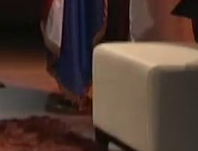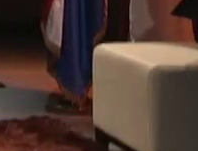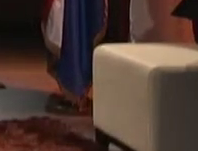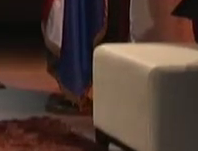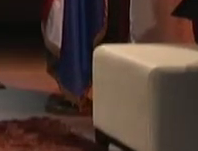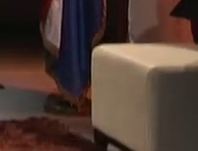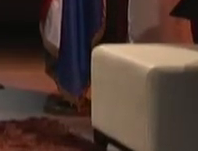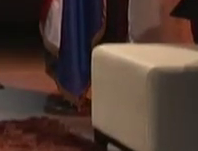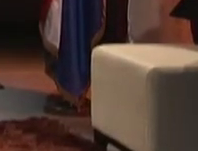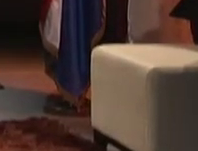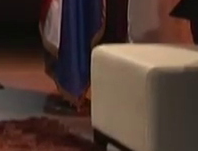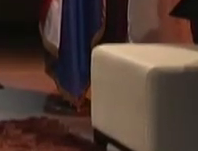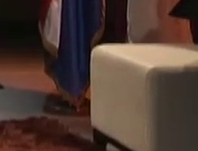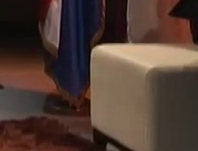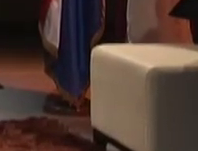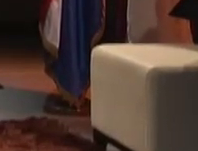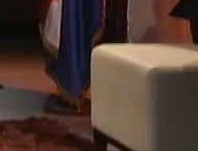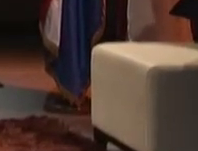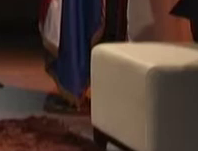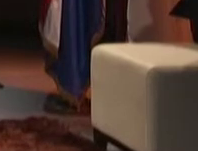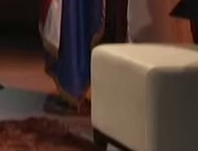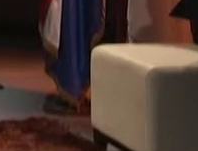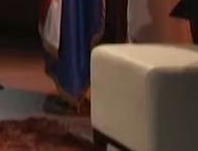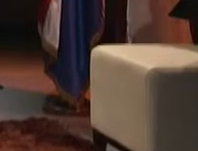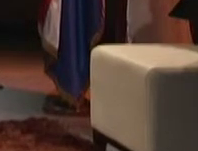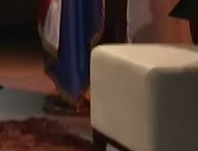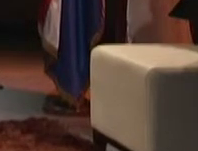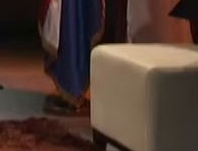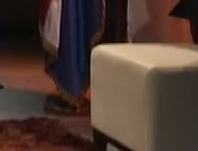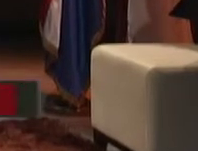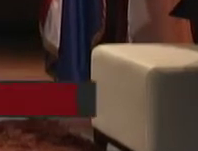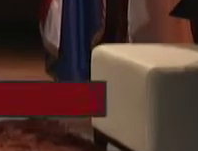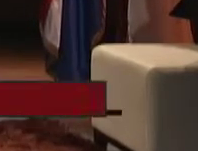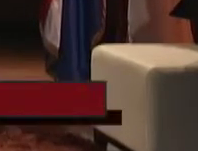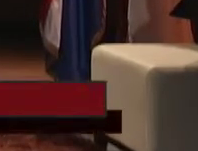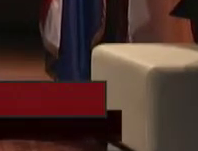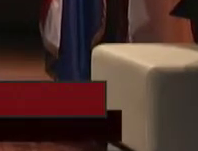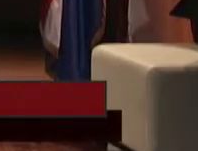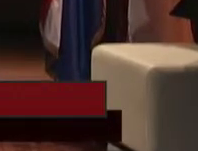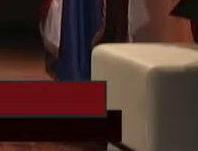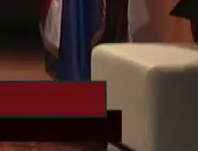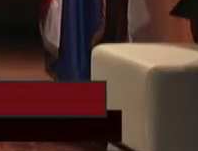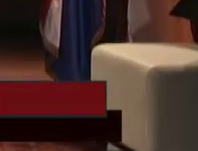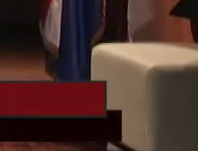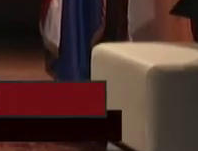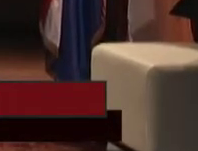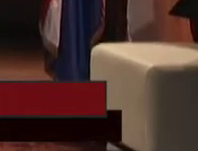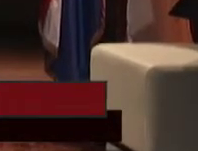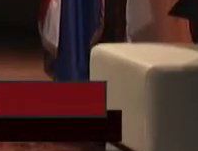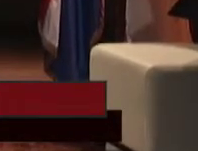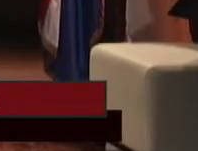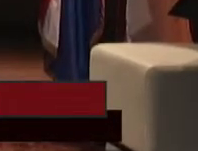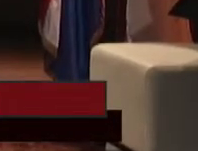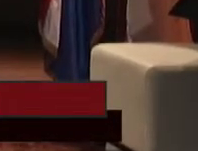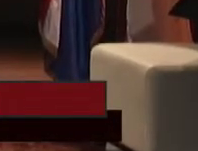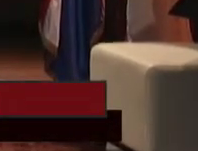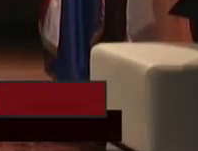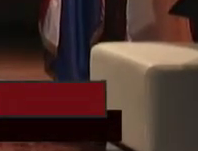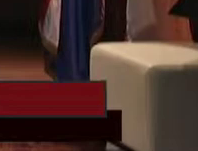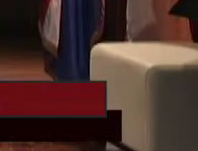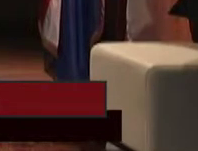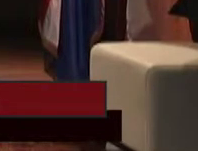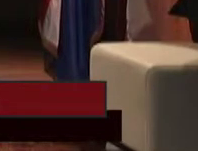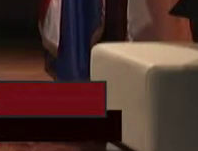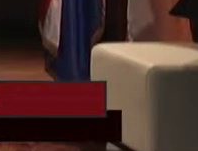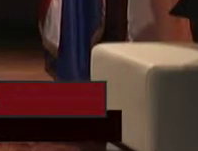la rendición de cuentas de nuestra Alta Corte. Esta oportunidad se da cada año para que el tribunal comparta con la ciudadanía en